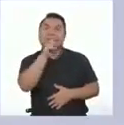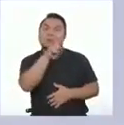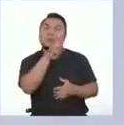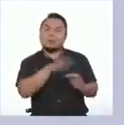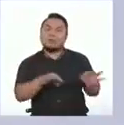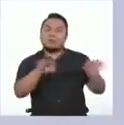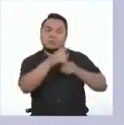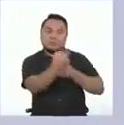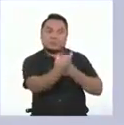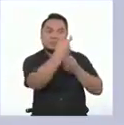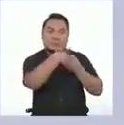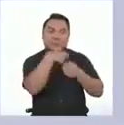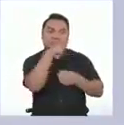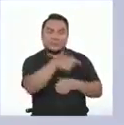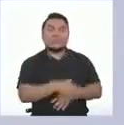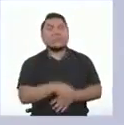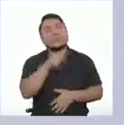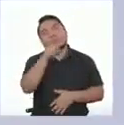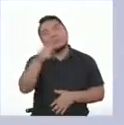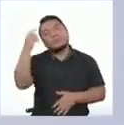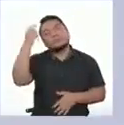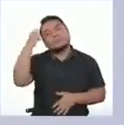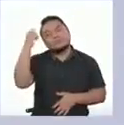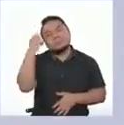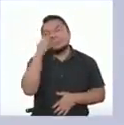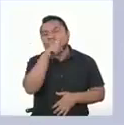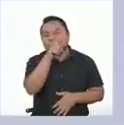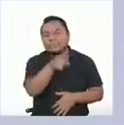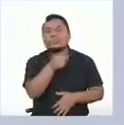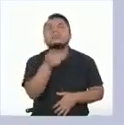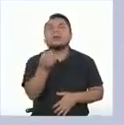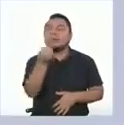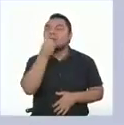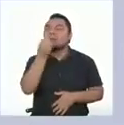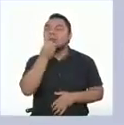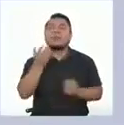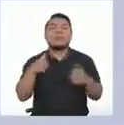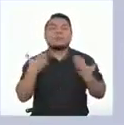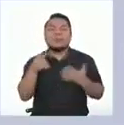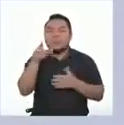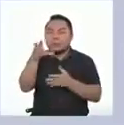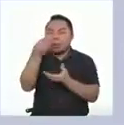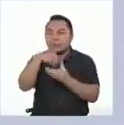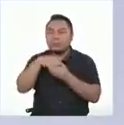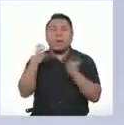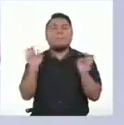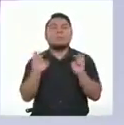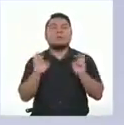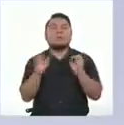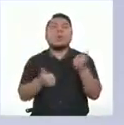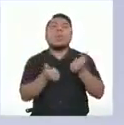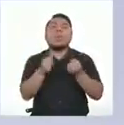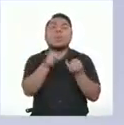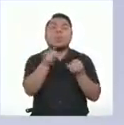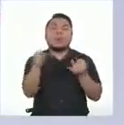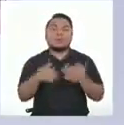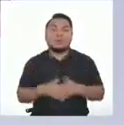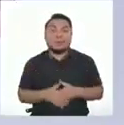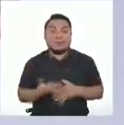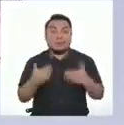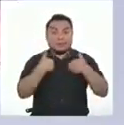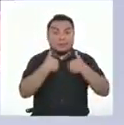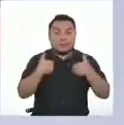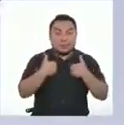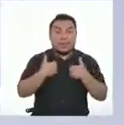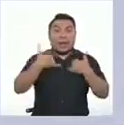tu participación. ¿Te has puesto a pensar de qué alimentos podemos obtener proteína? De ciertos animales